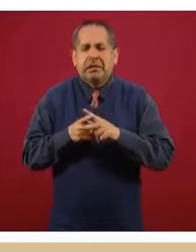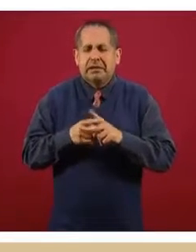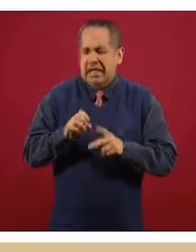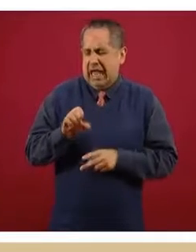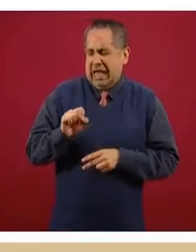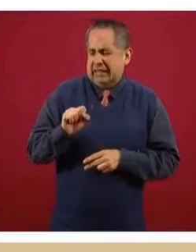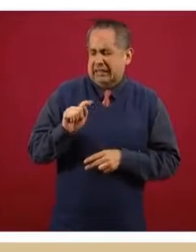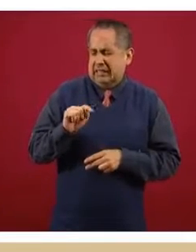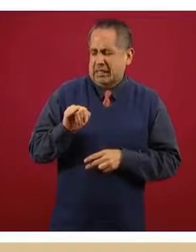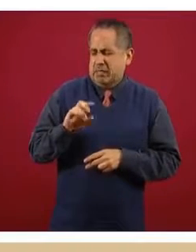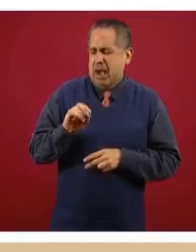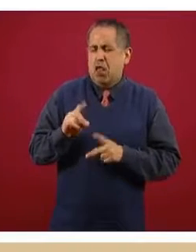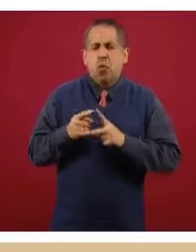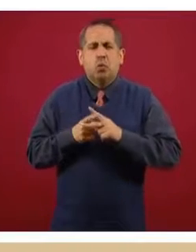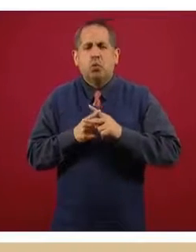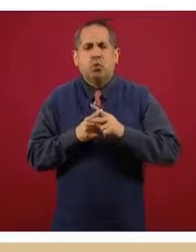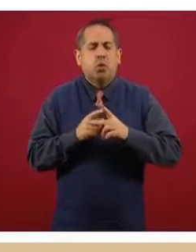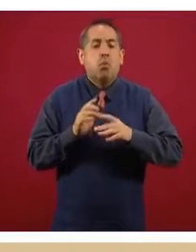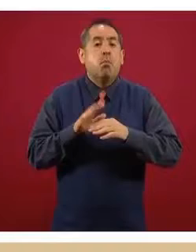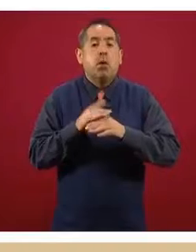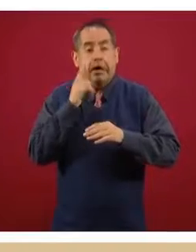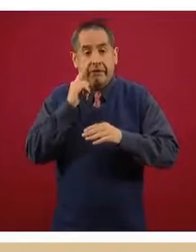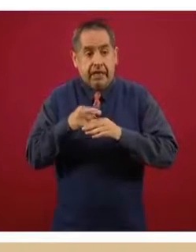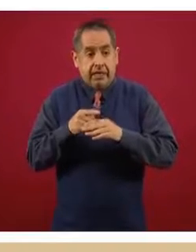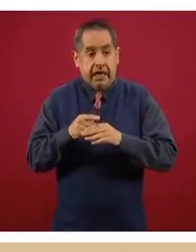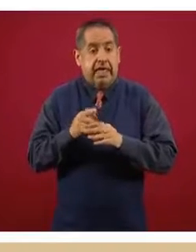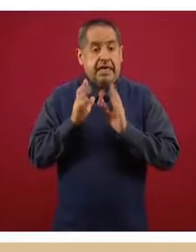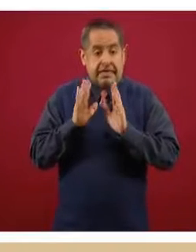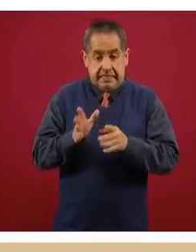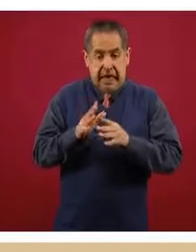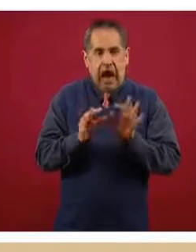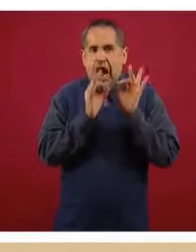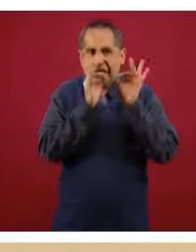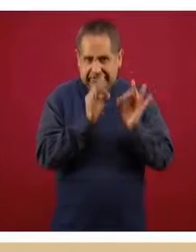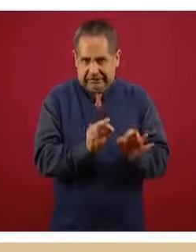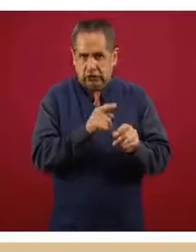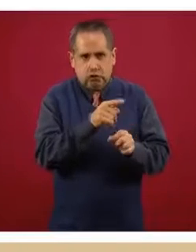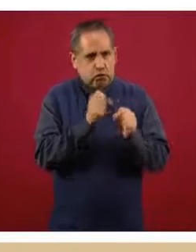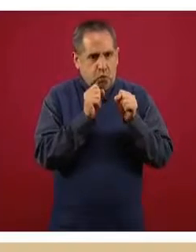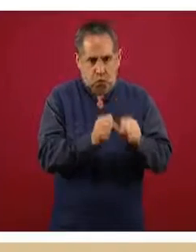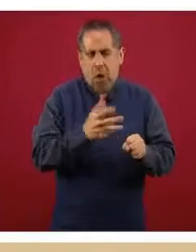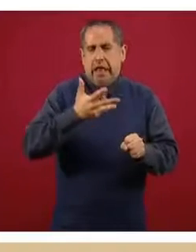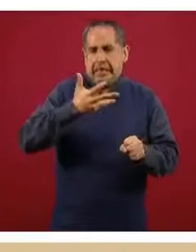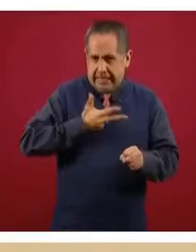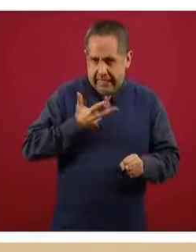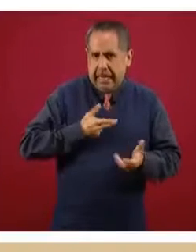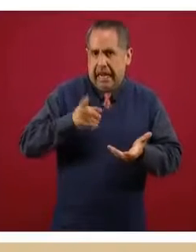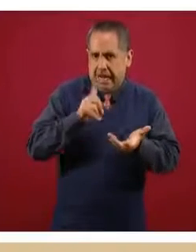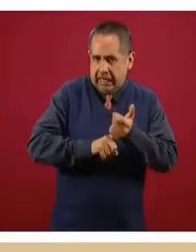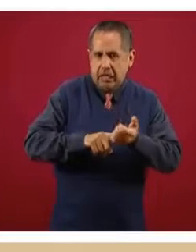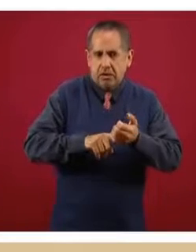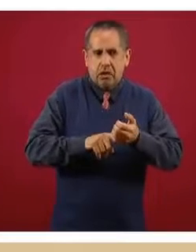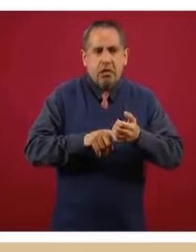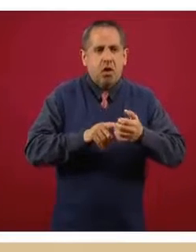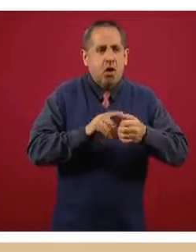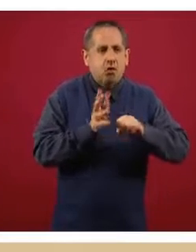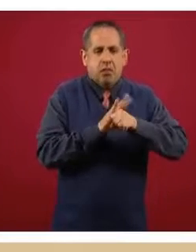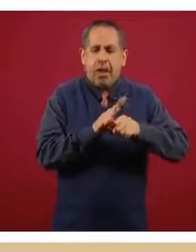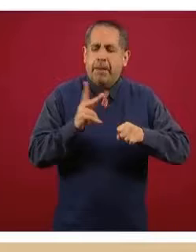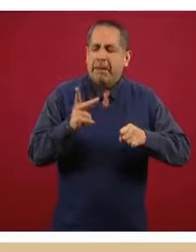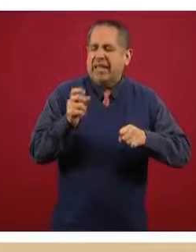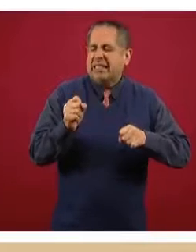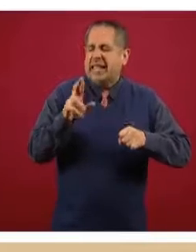Porque vamos a sumar los casos que ya están confirmados con un resultado de la prueba PCR